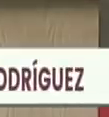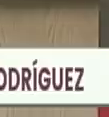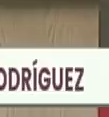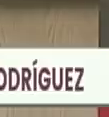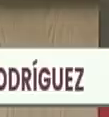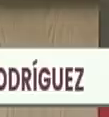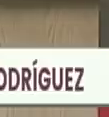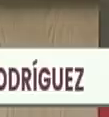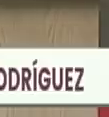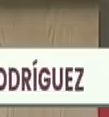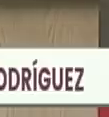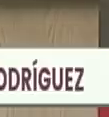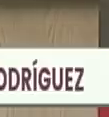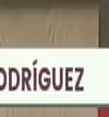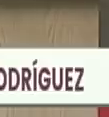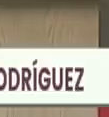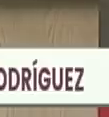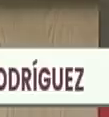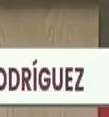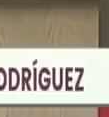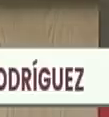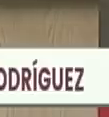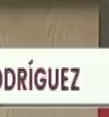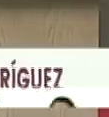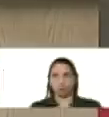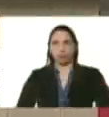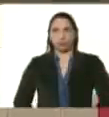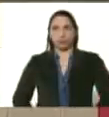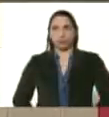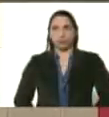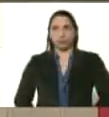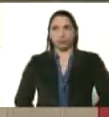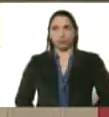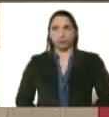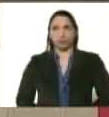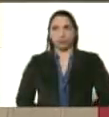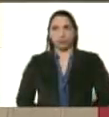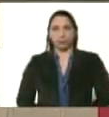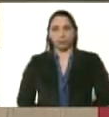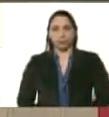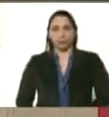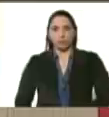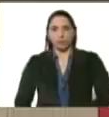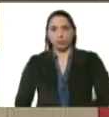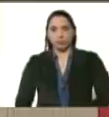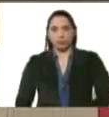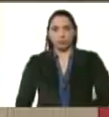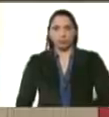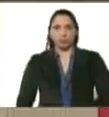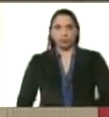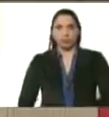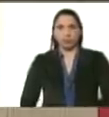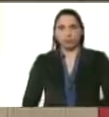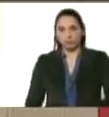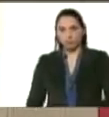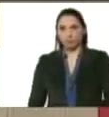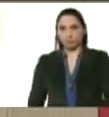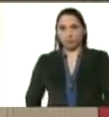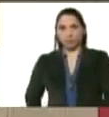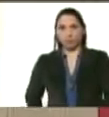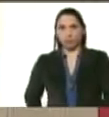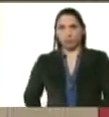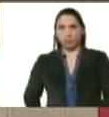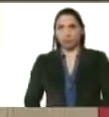estado Miranda, uno del estado Anzoátegui y tres del estado Nueva Esparta. Fíjense que